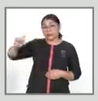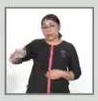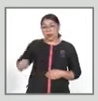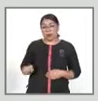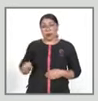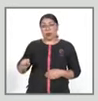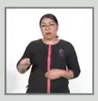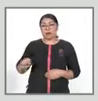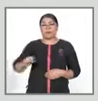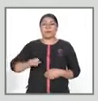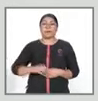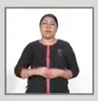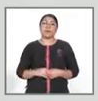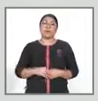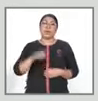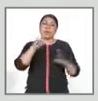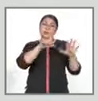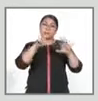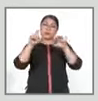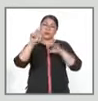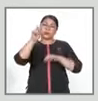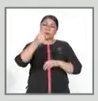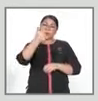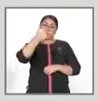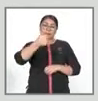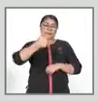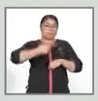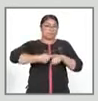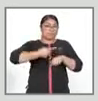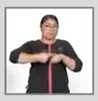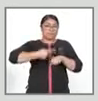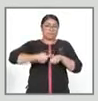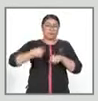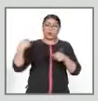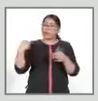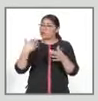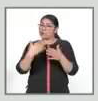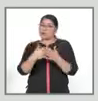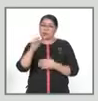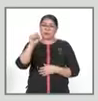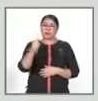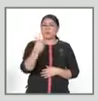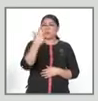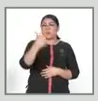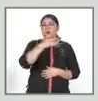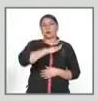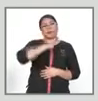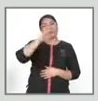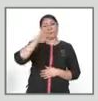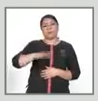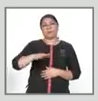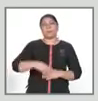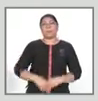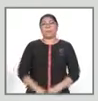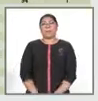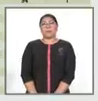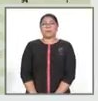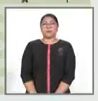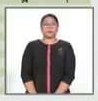ha confirmado 736 casos de los cuales 68 han sido Def